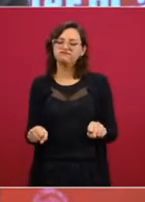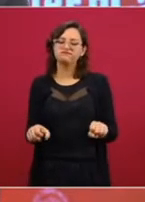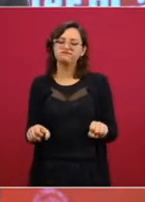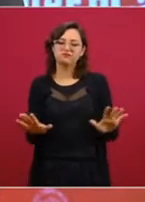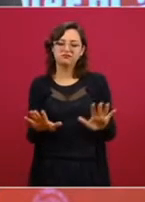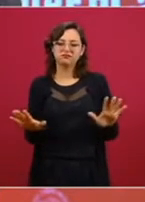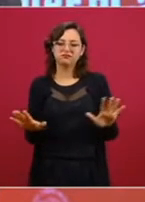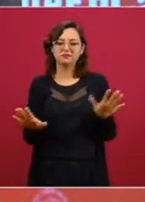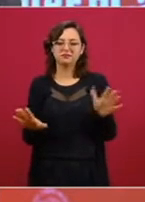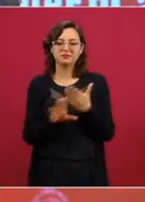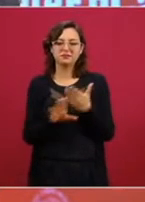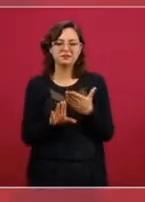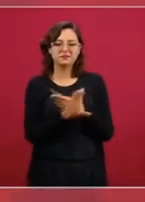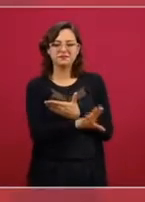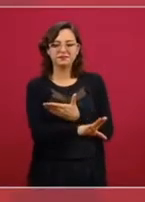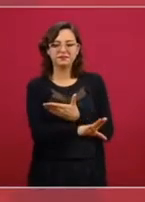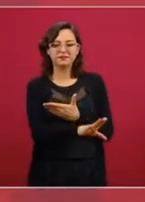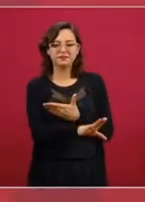porque luego sale